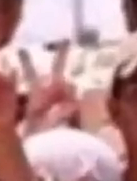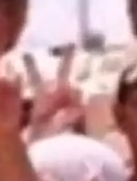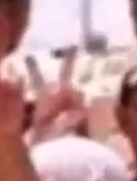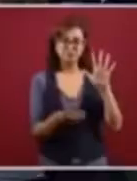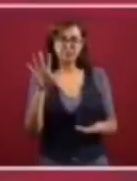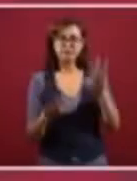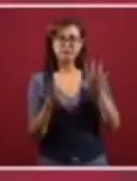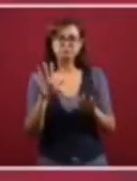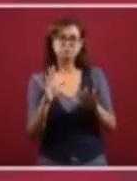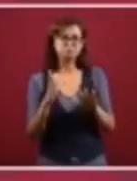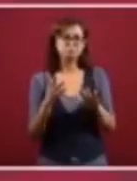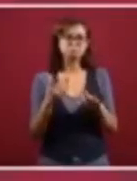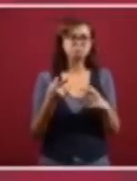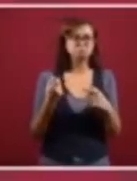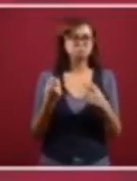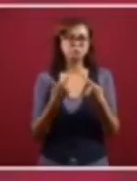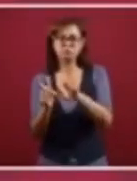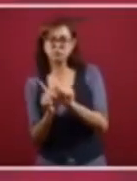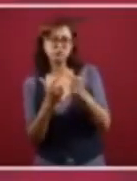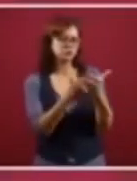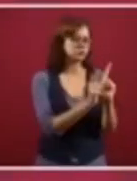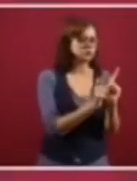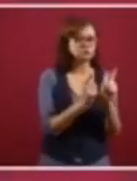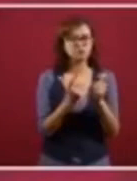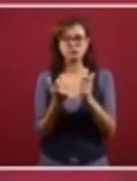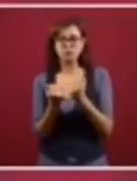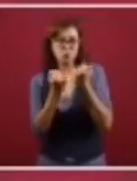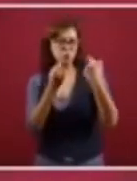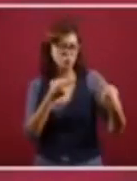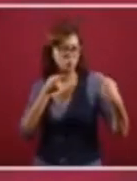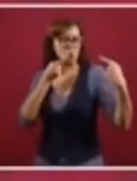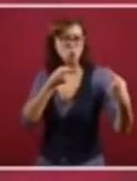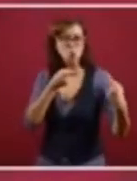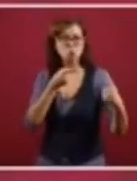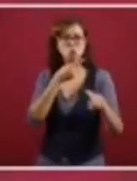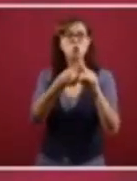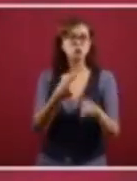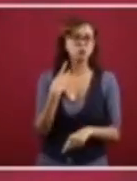diferencias, confrontaciones, vamos a decir, políticas,